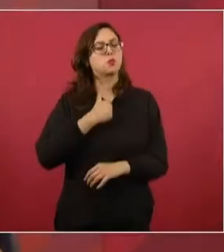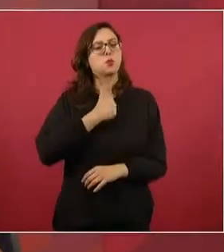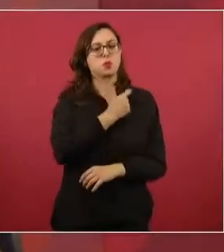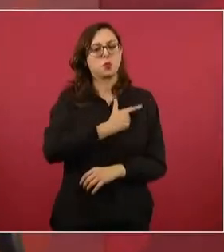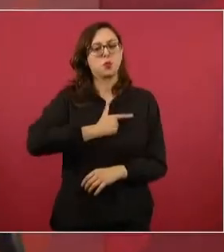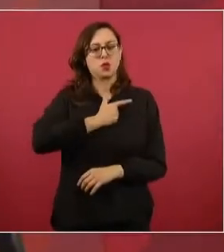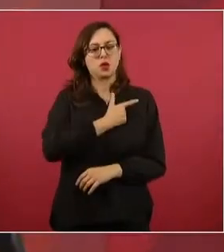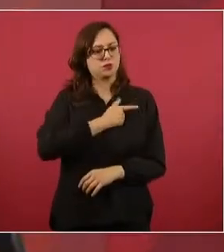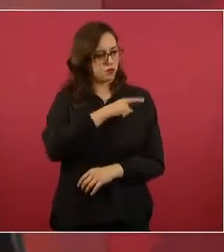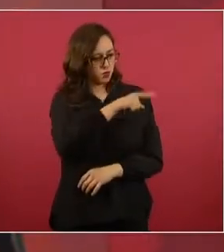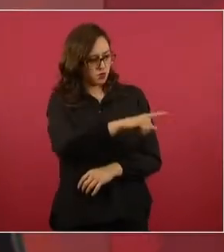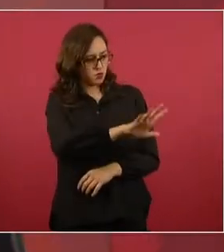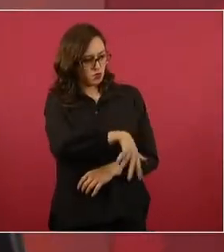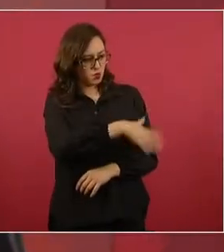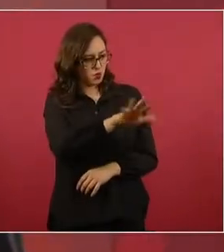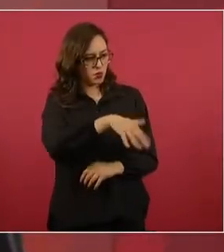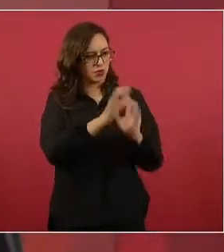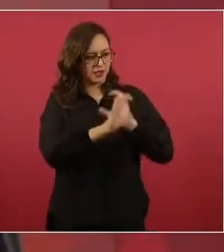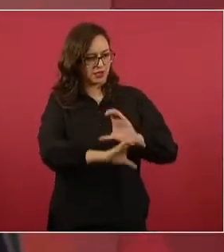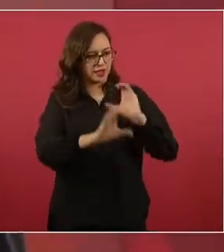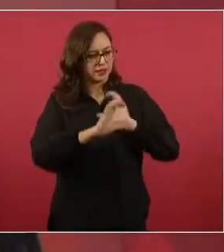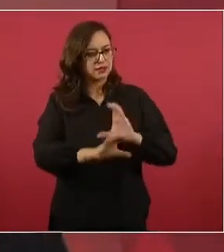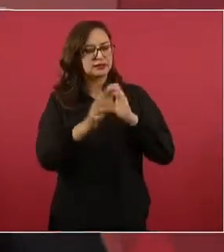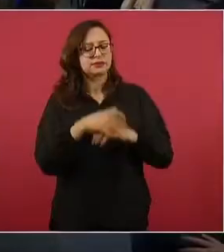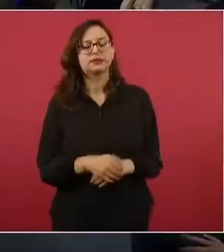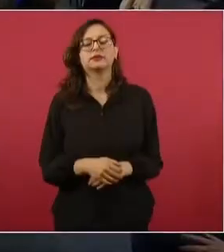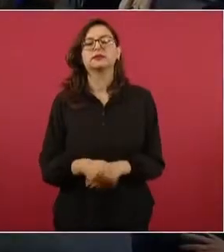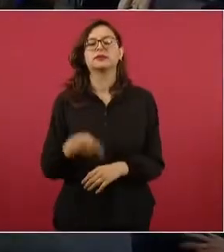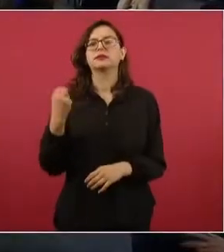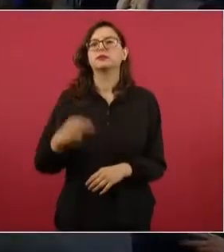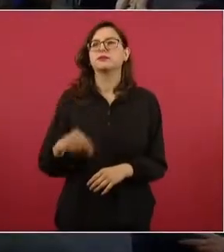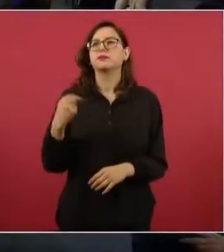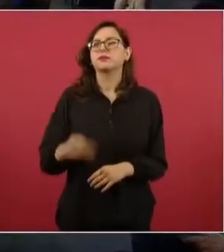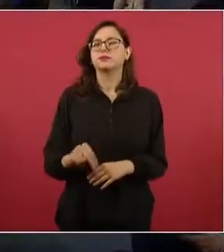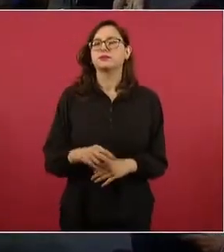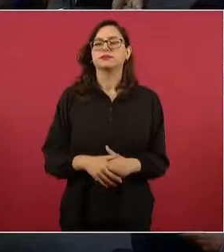a ver si no la tienes ahí, se llama,